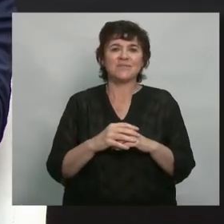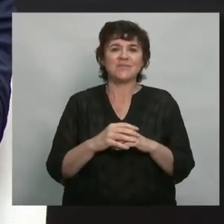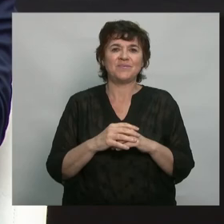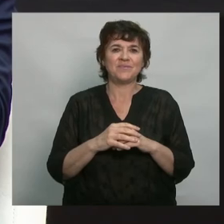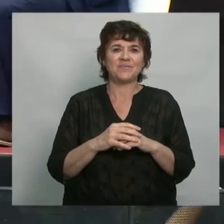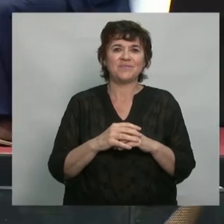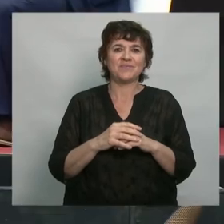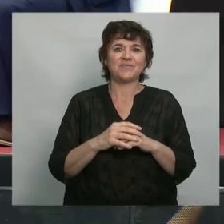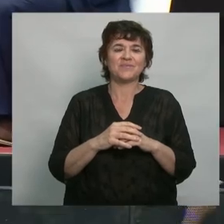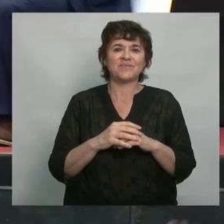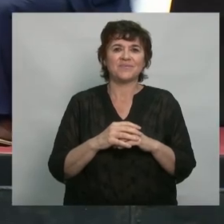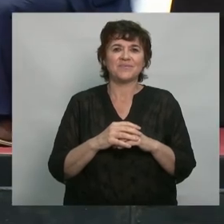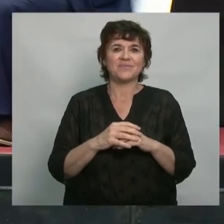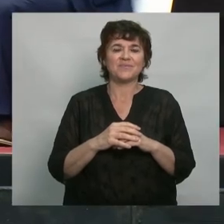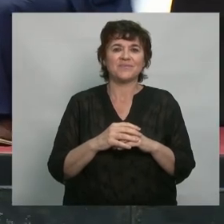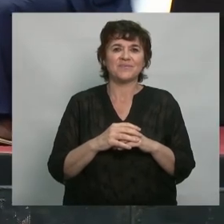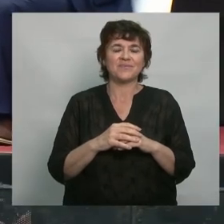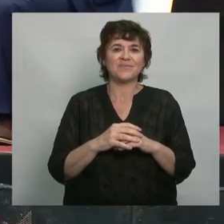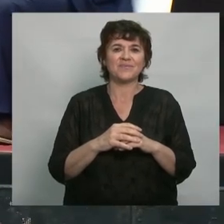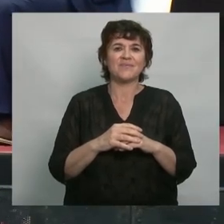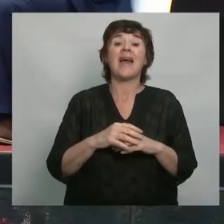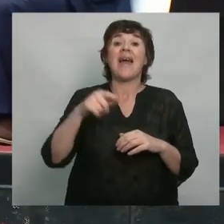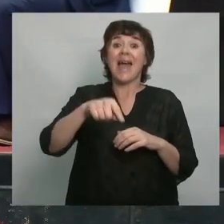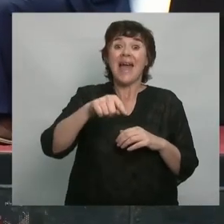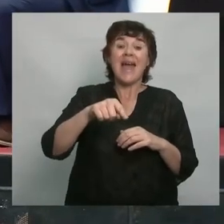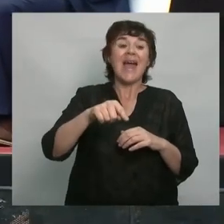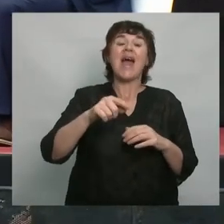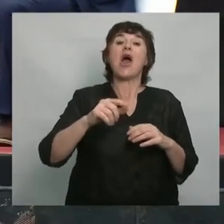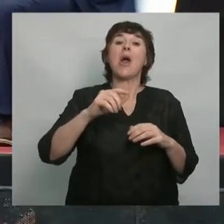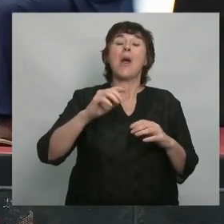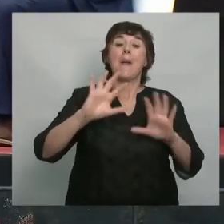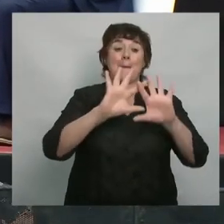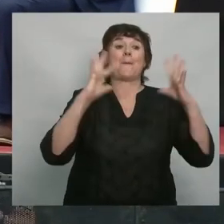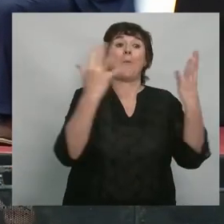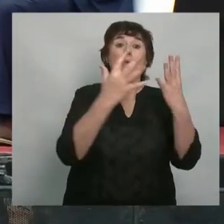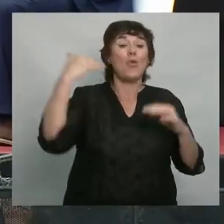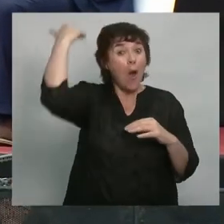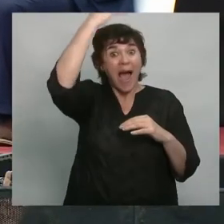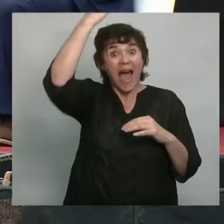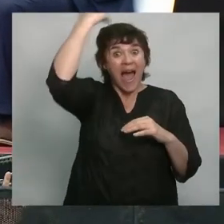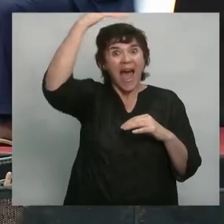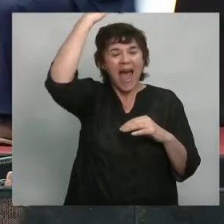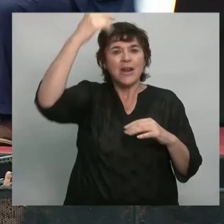Y atención, que el mundo árabe lo logró antes que América Latina.